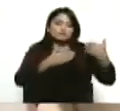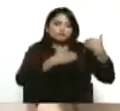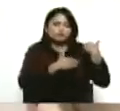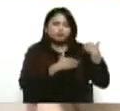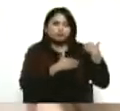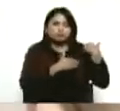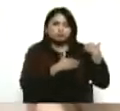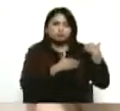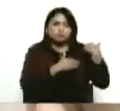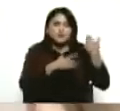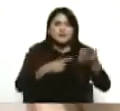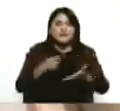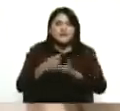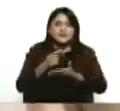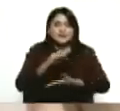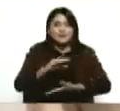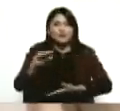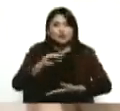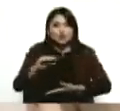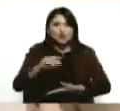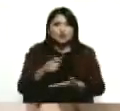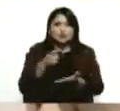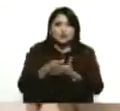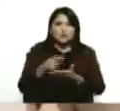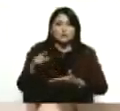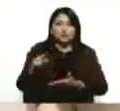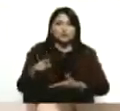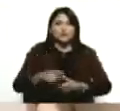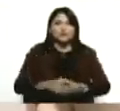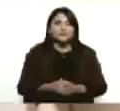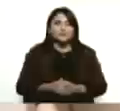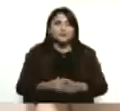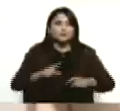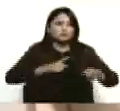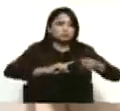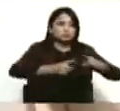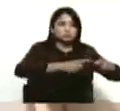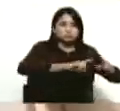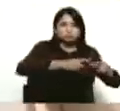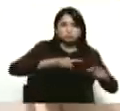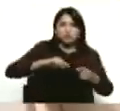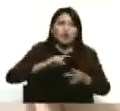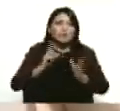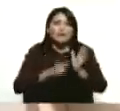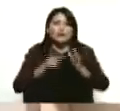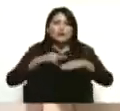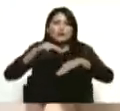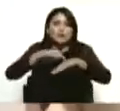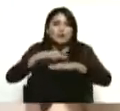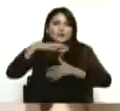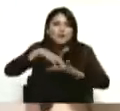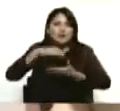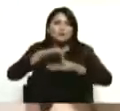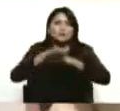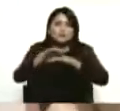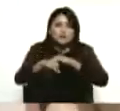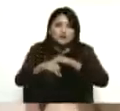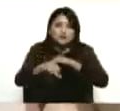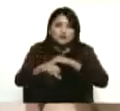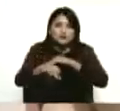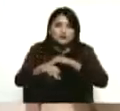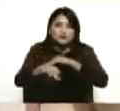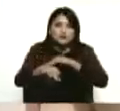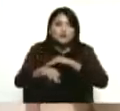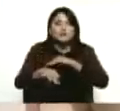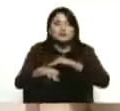nivel no solamente nacional, sino que tiene la rectoría sobre todos los tributos que se cobren en toda la